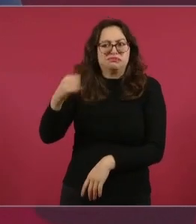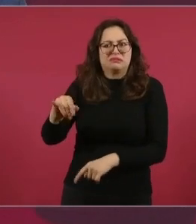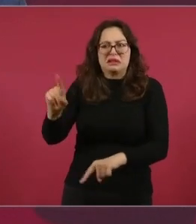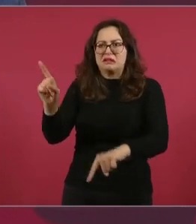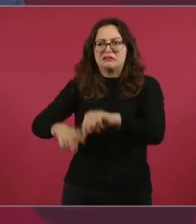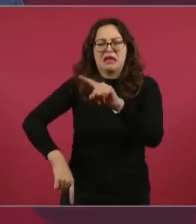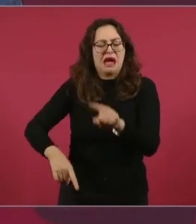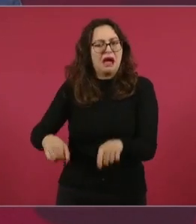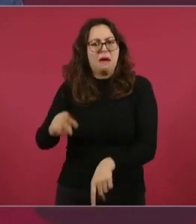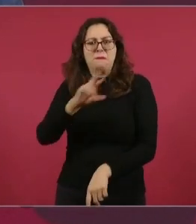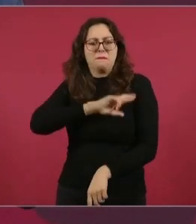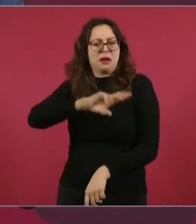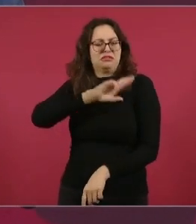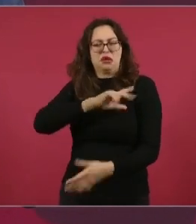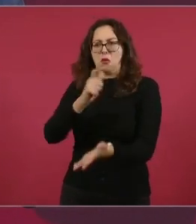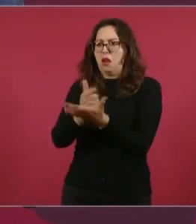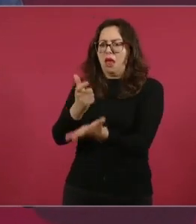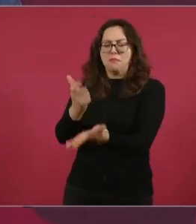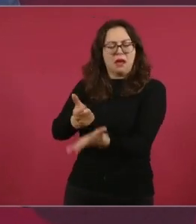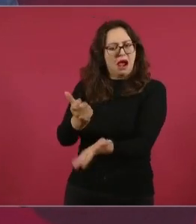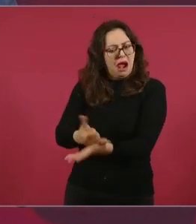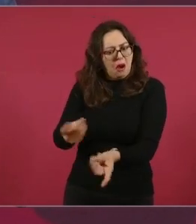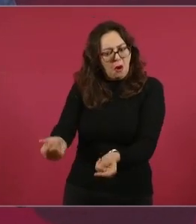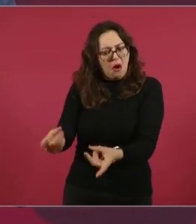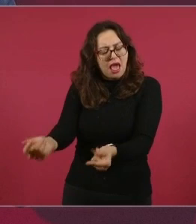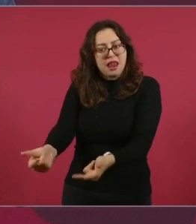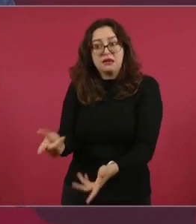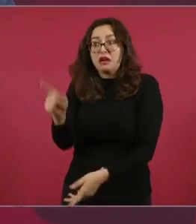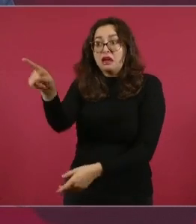porque son partidarios de eso,